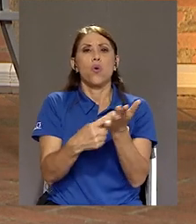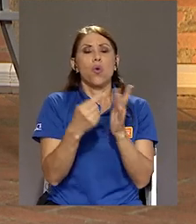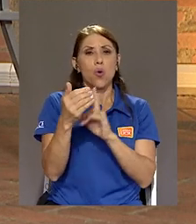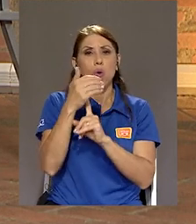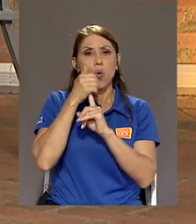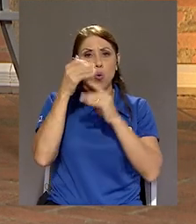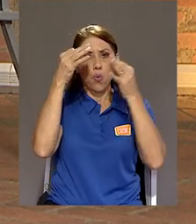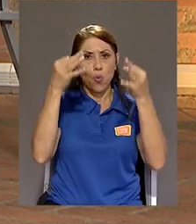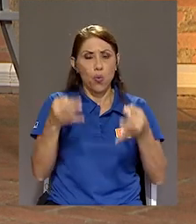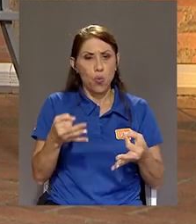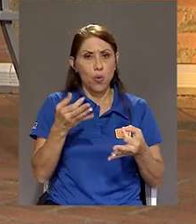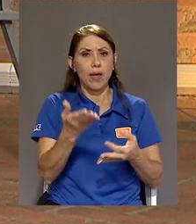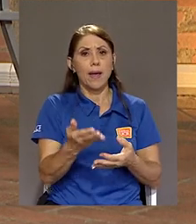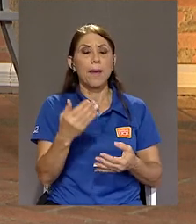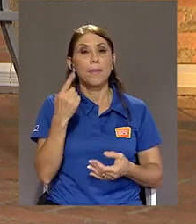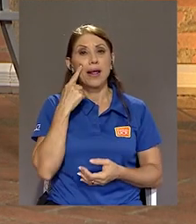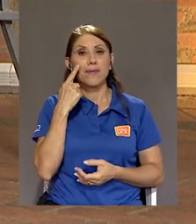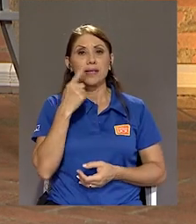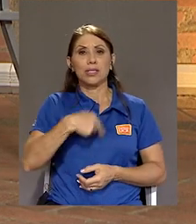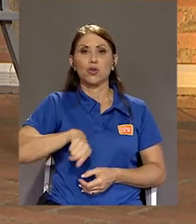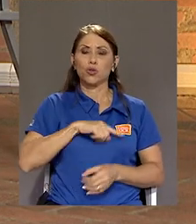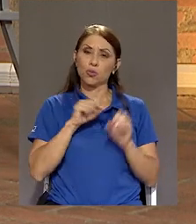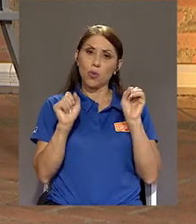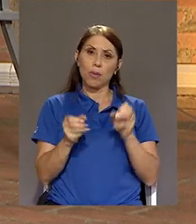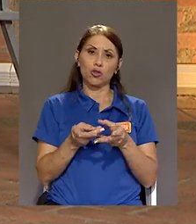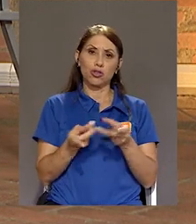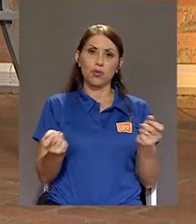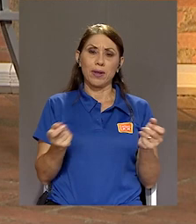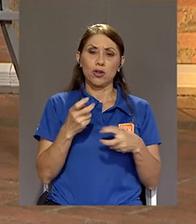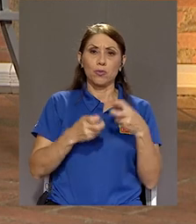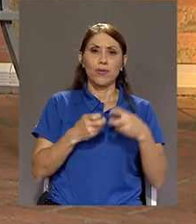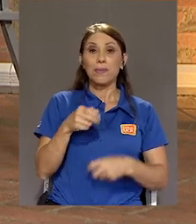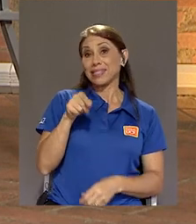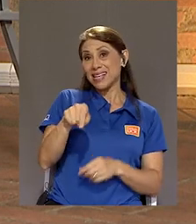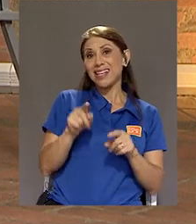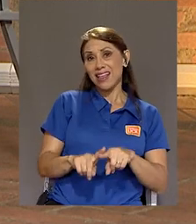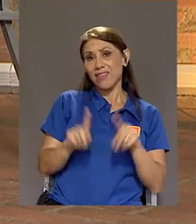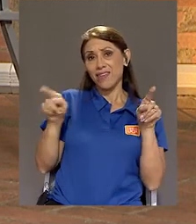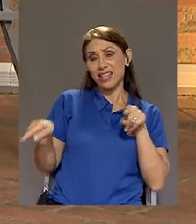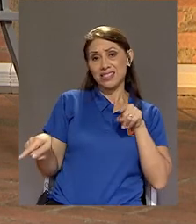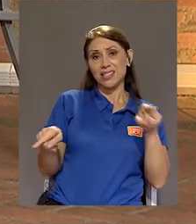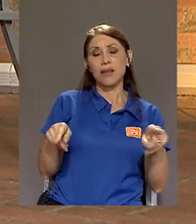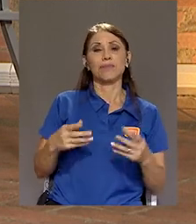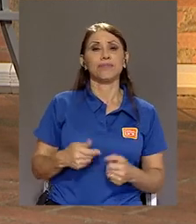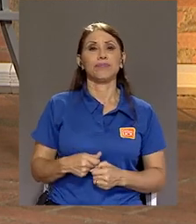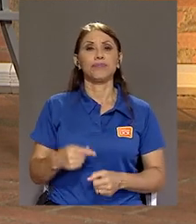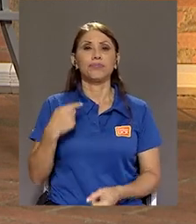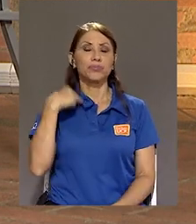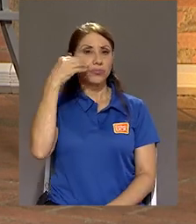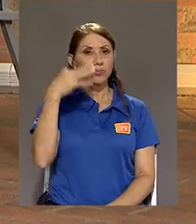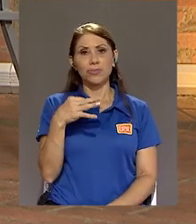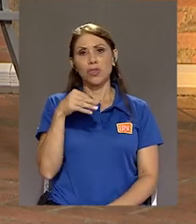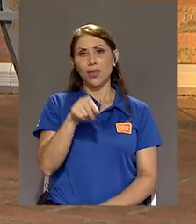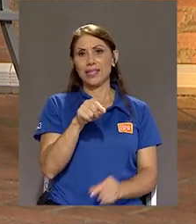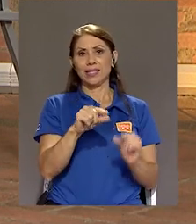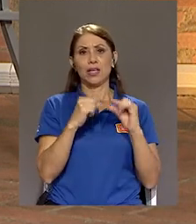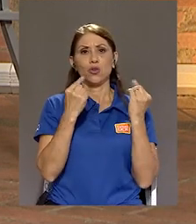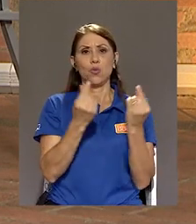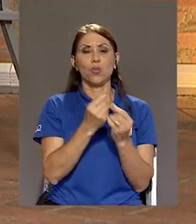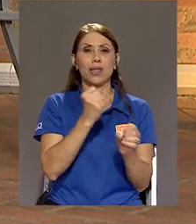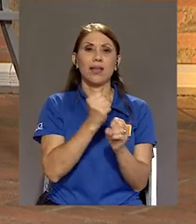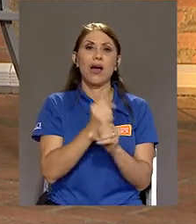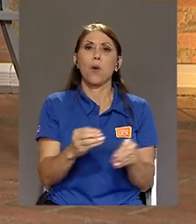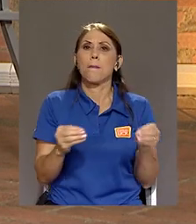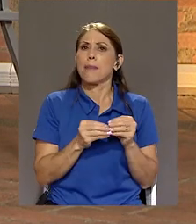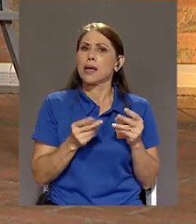tienen que tomar las decisiones también, para ver si podemos resolver los problemas. Esa es la diferencia. Yo creo que en este sentido, este grupo de trabajo pues va a